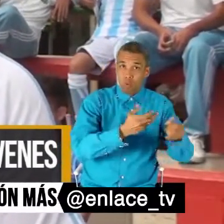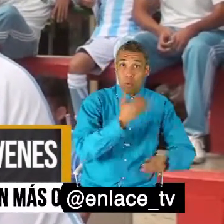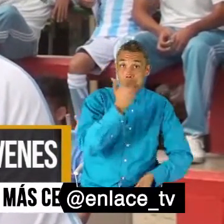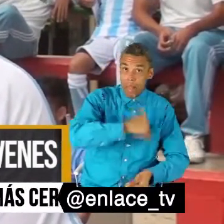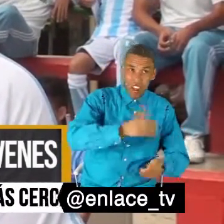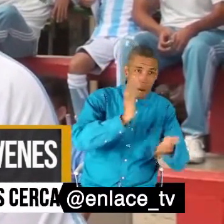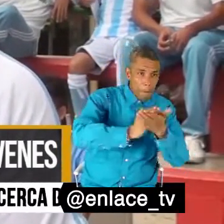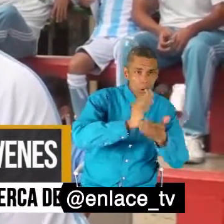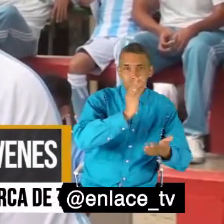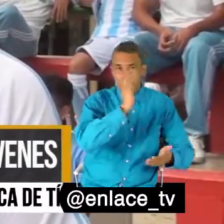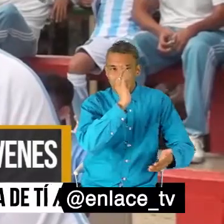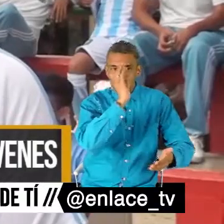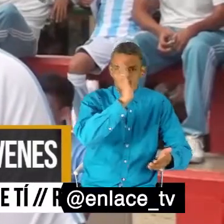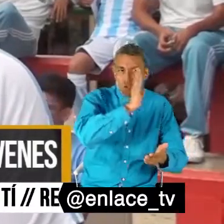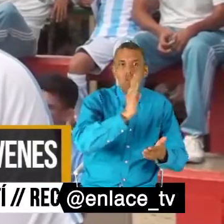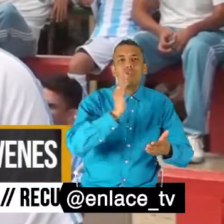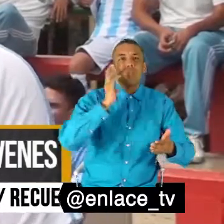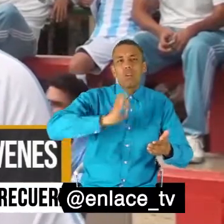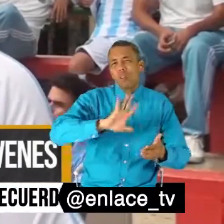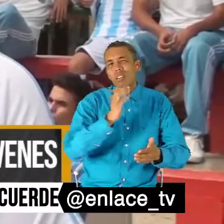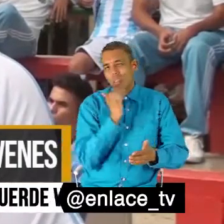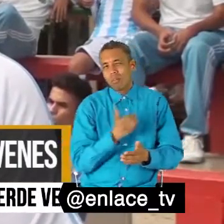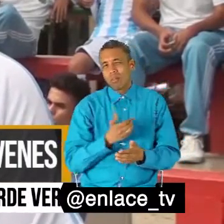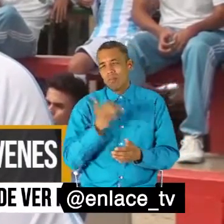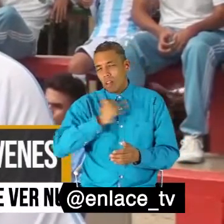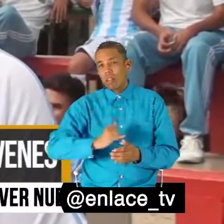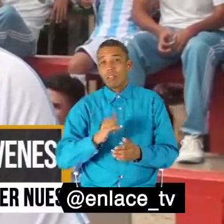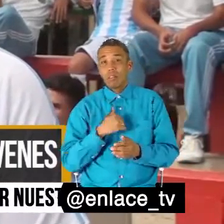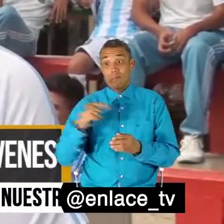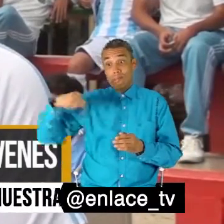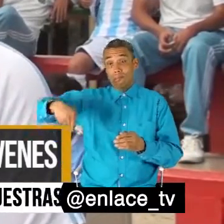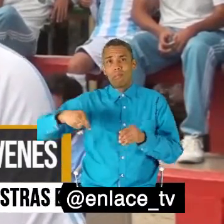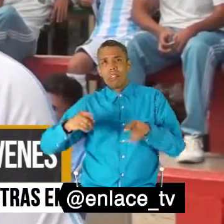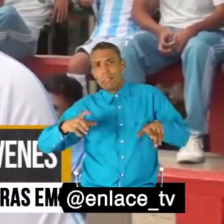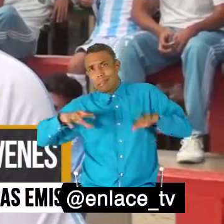esa actividad es muy importante, ¿sí? Demasiado, diría yo, porque